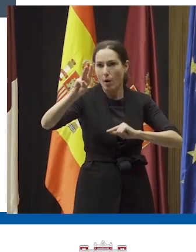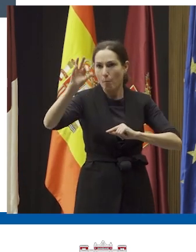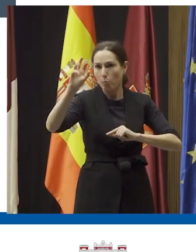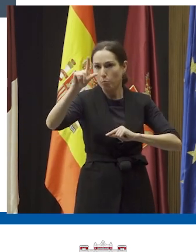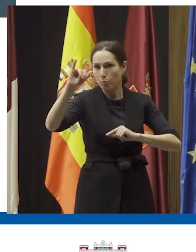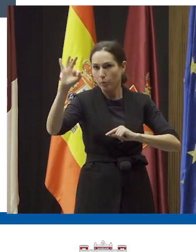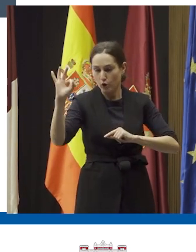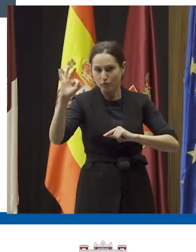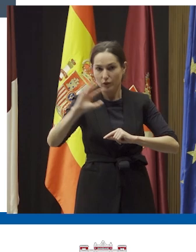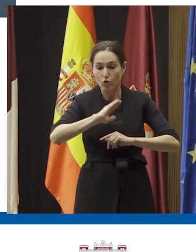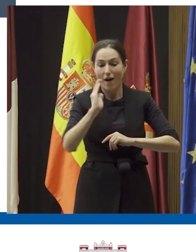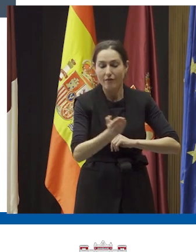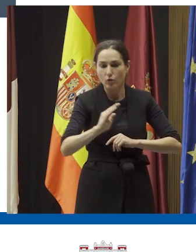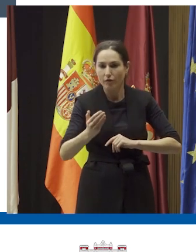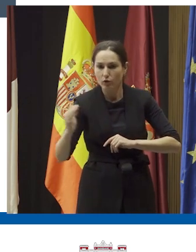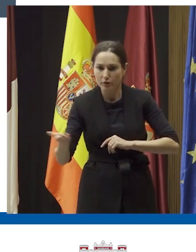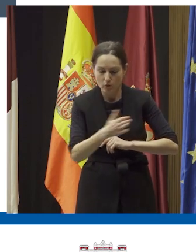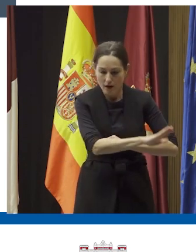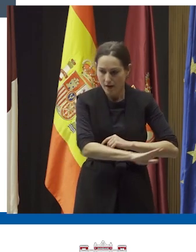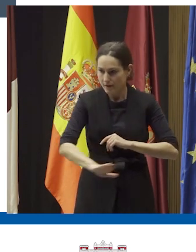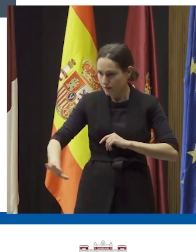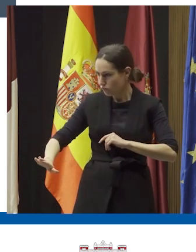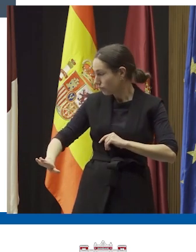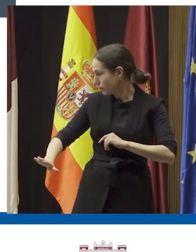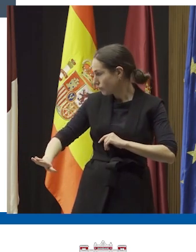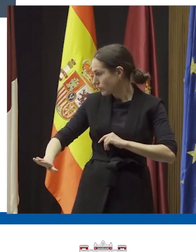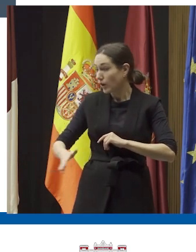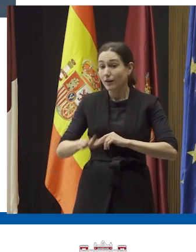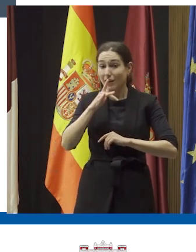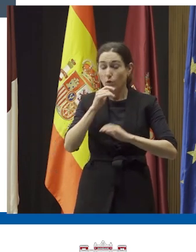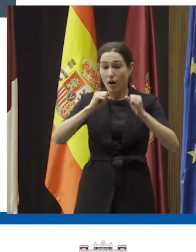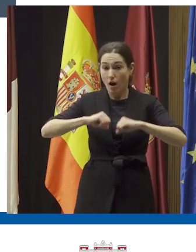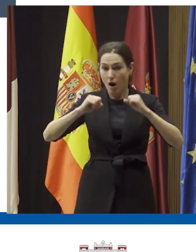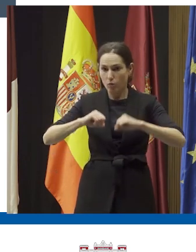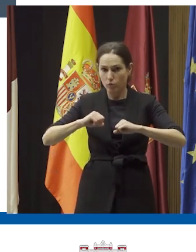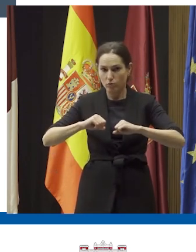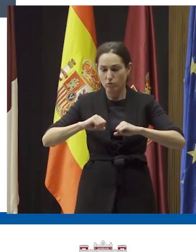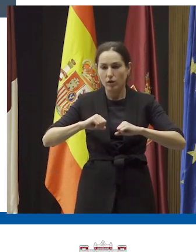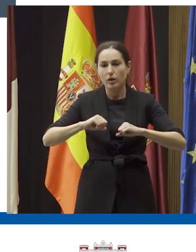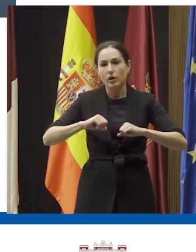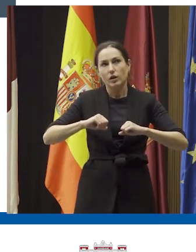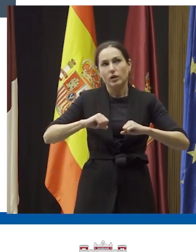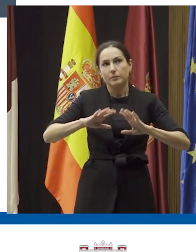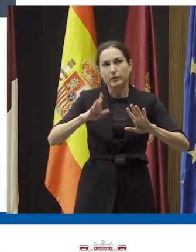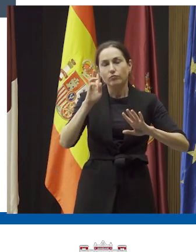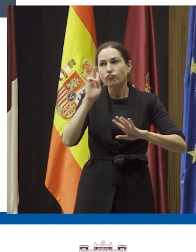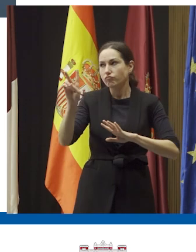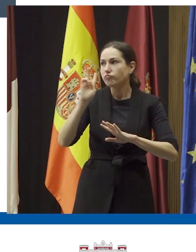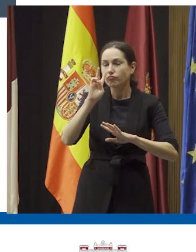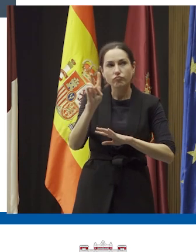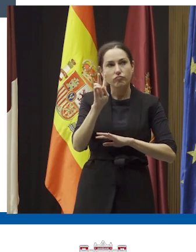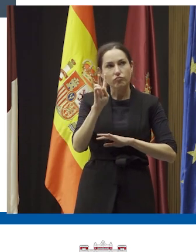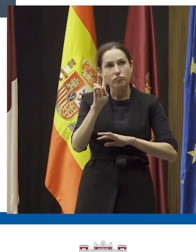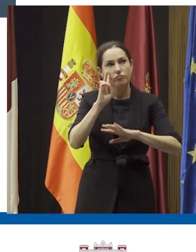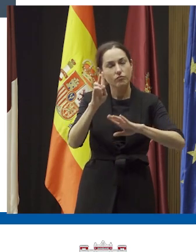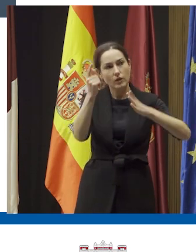generó secuelas en niños, que todavía niños y ya adultos y más que adultos, secuelas de esta cuestión. Pero ustedes fíjense el detalle